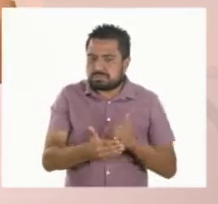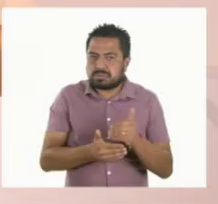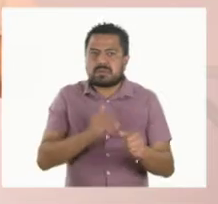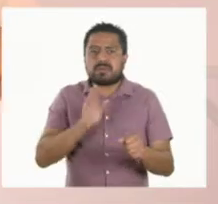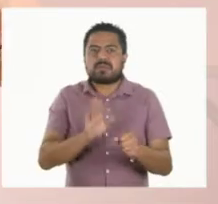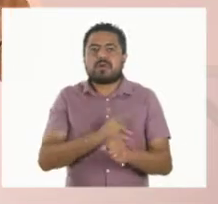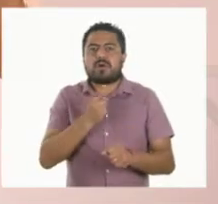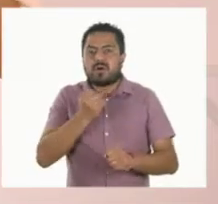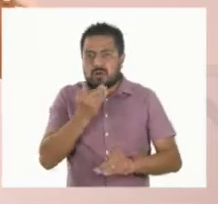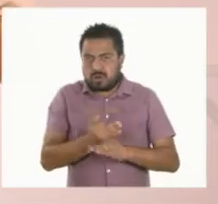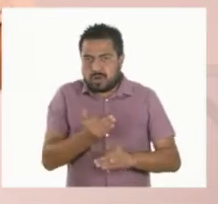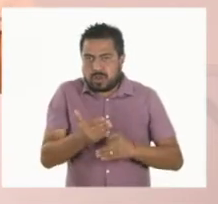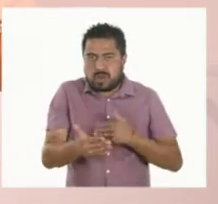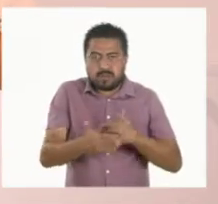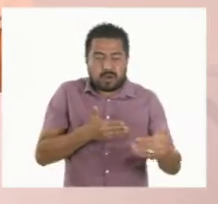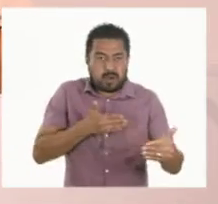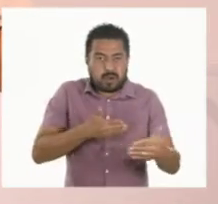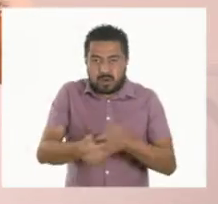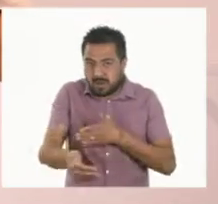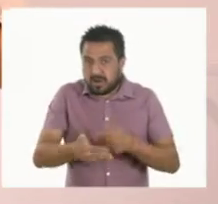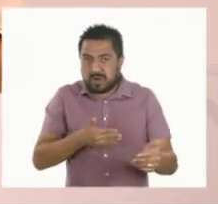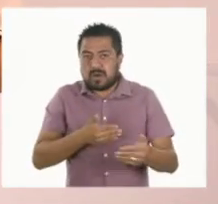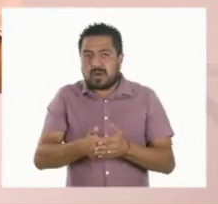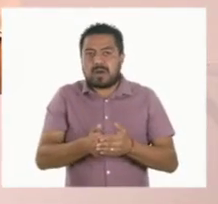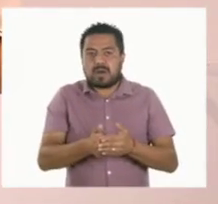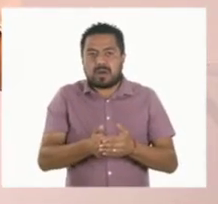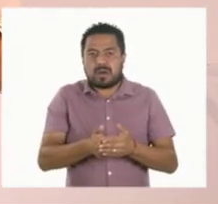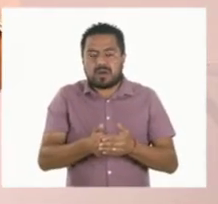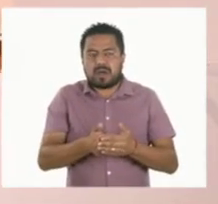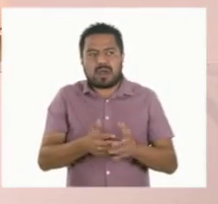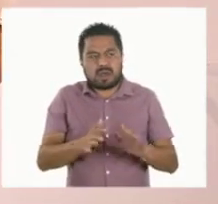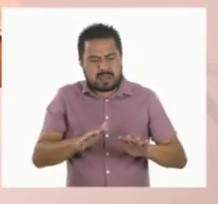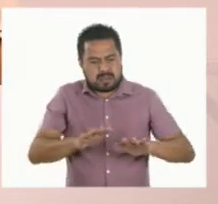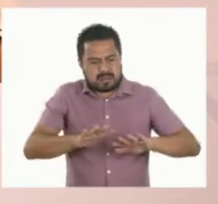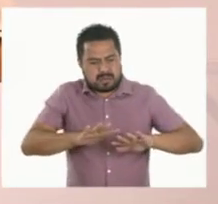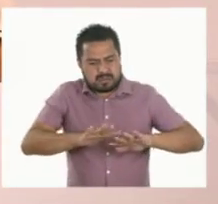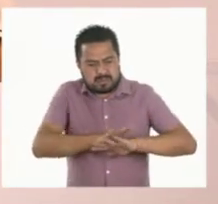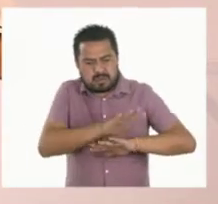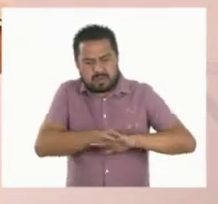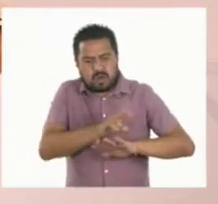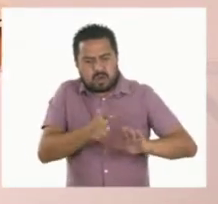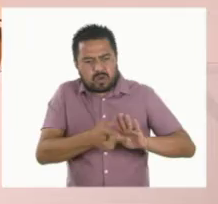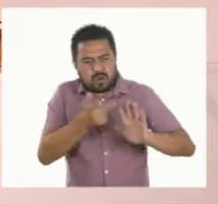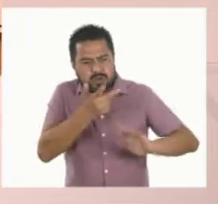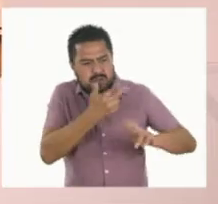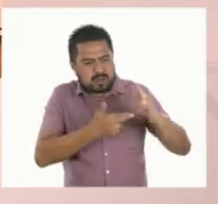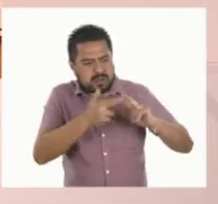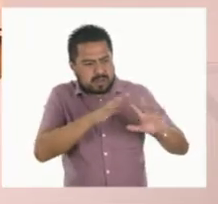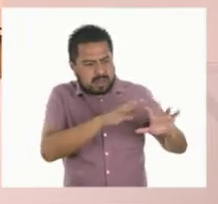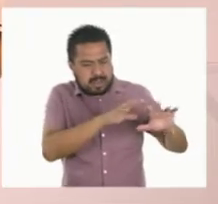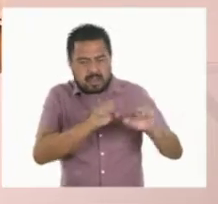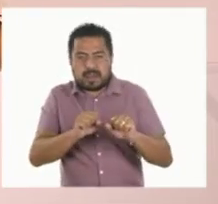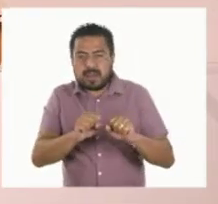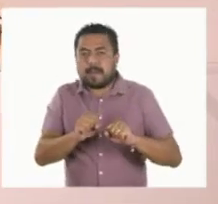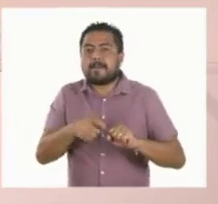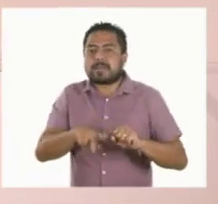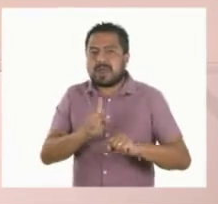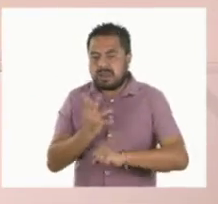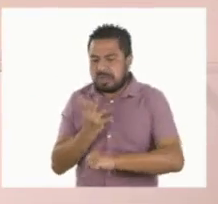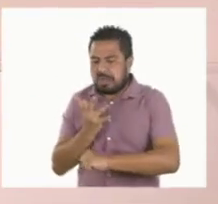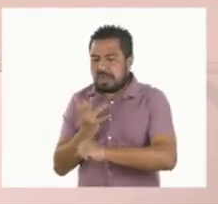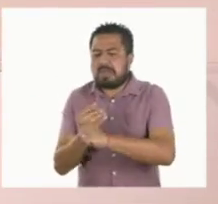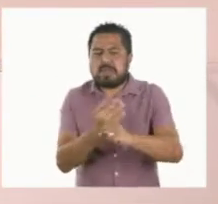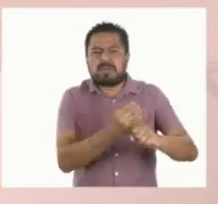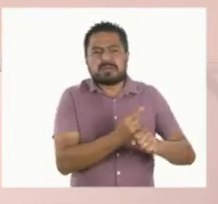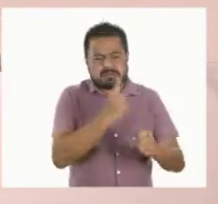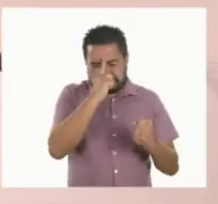la modernidad la ha absorbido, o sea, la ha retomado y la ha modificado.